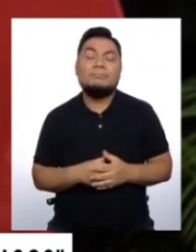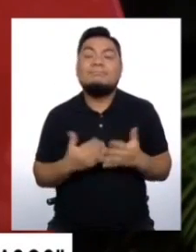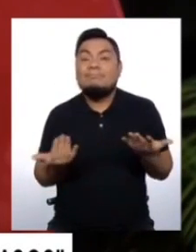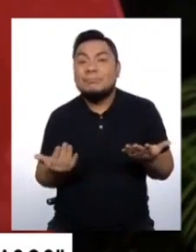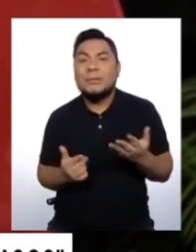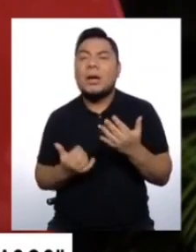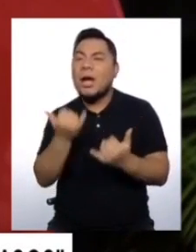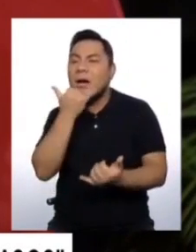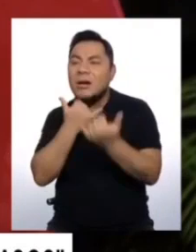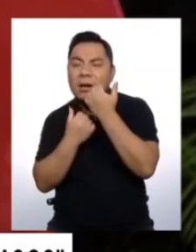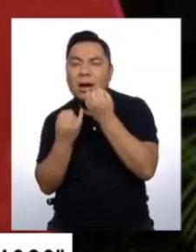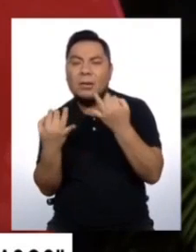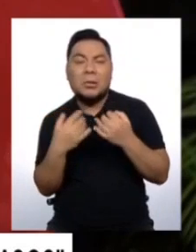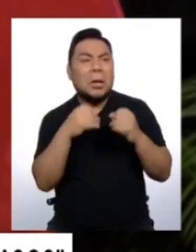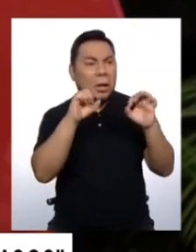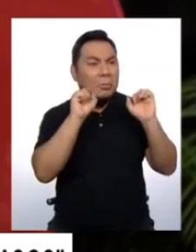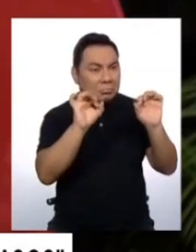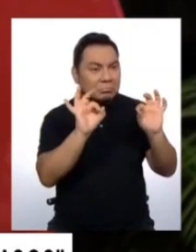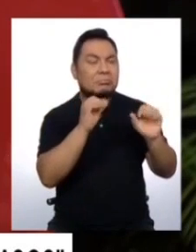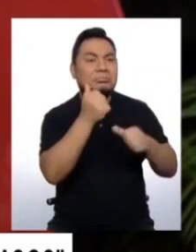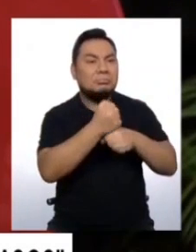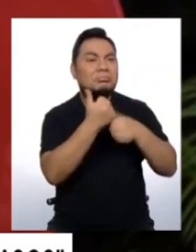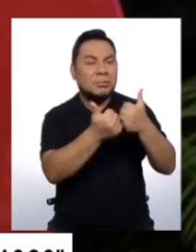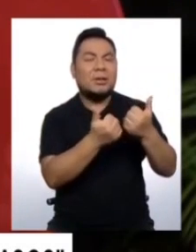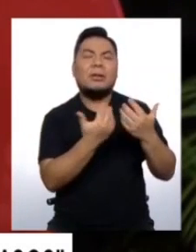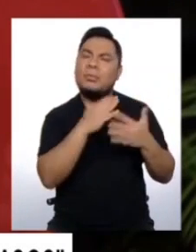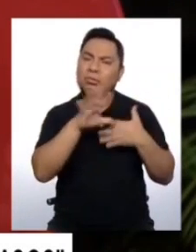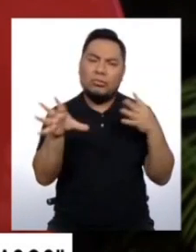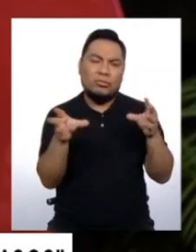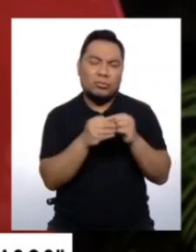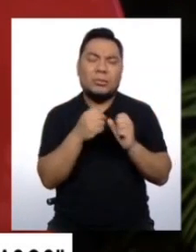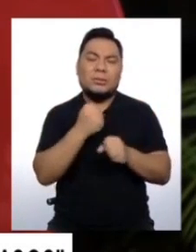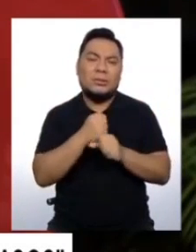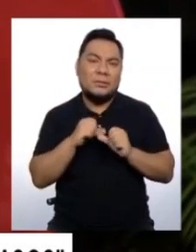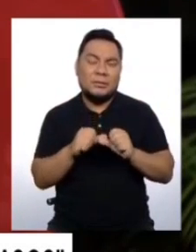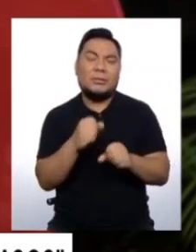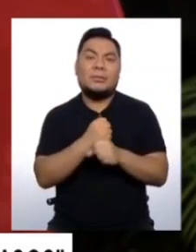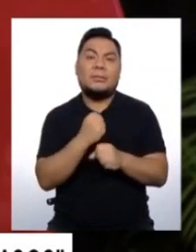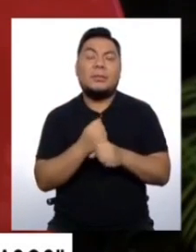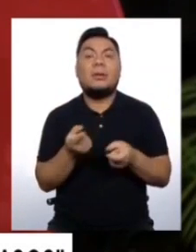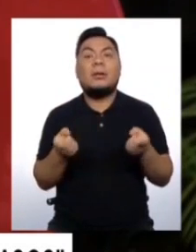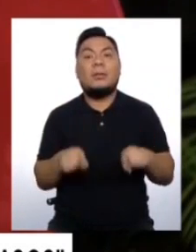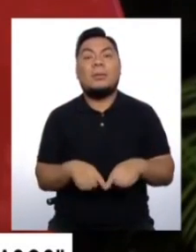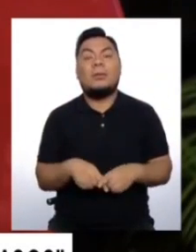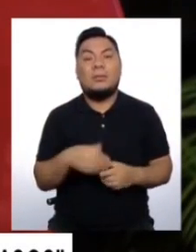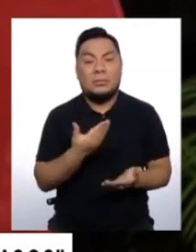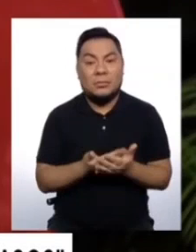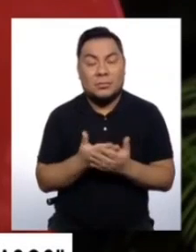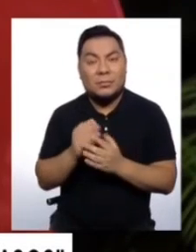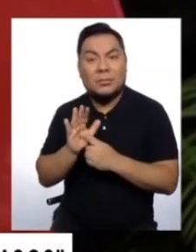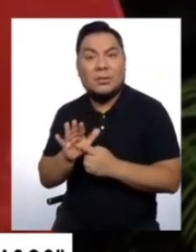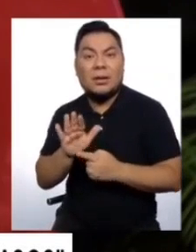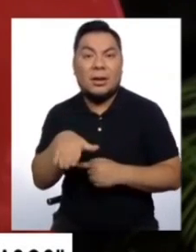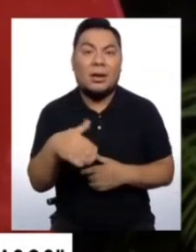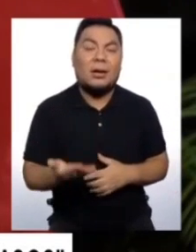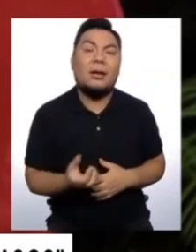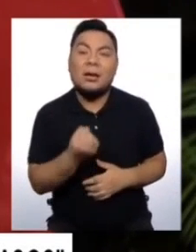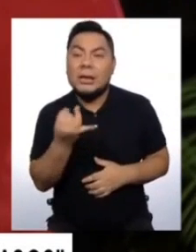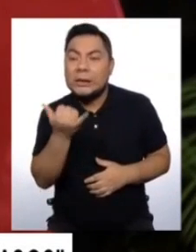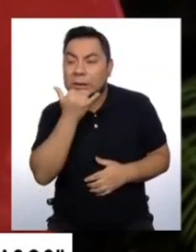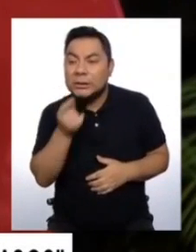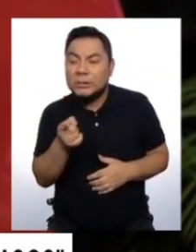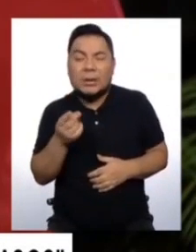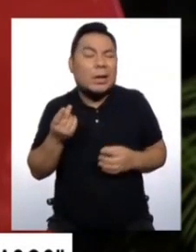errores, con aciertos, pero vamos a seguir con todo el esfuerzo trabajando. Y cuando se demuestra que ha habido alguna